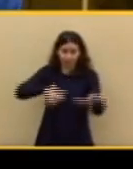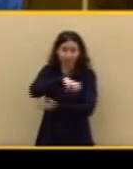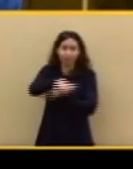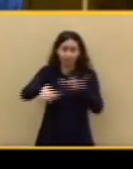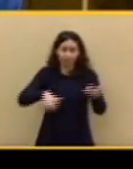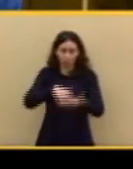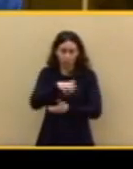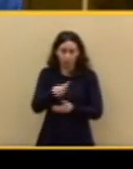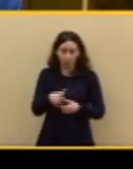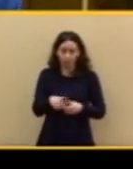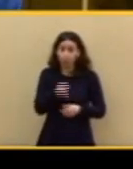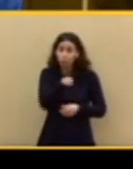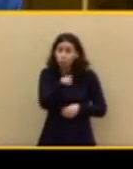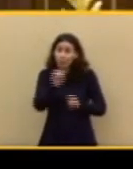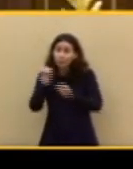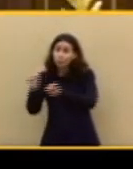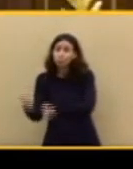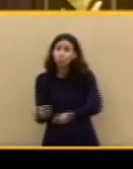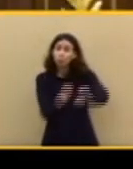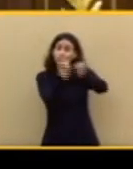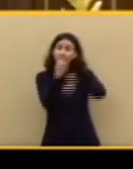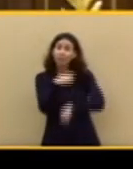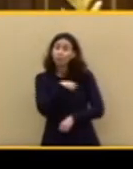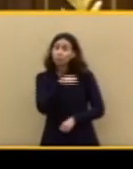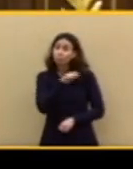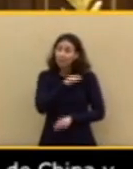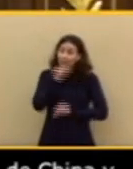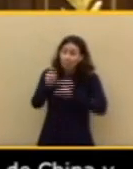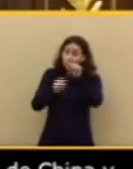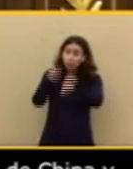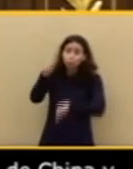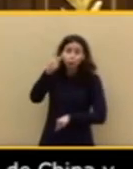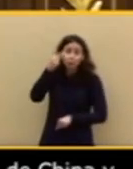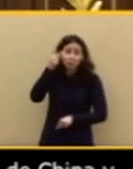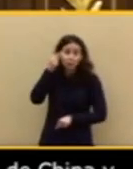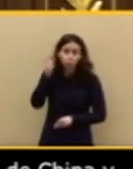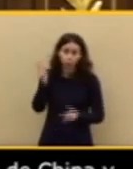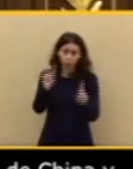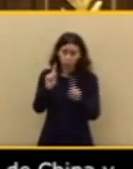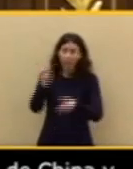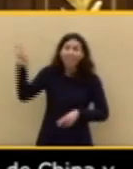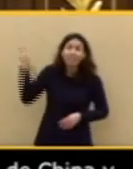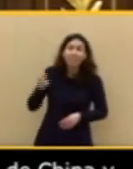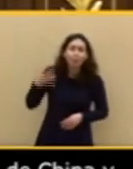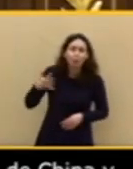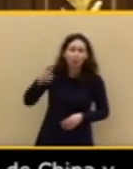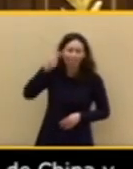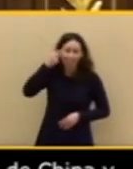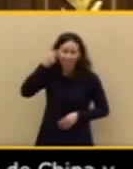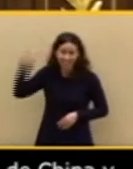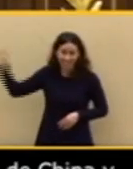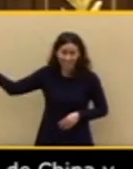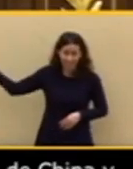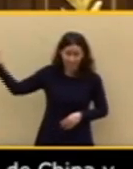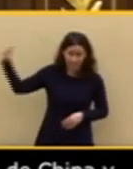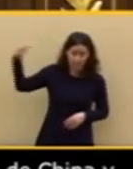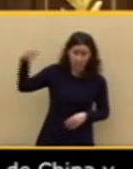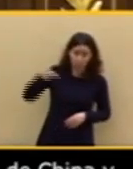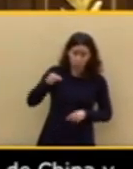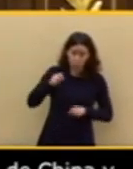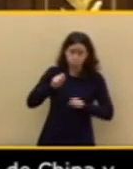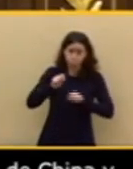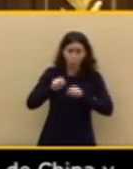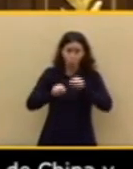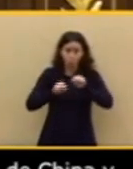lo que está es pringado con las empresas de juego. Y me parece terrible lo que ha hecho. Es la única cosa que tenía que hacer,